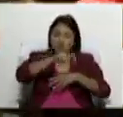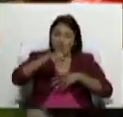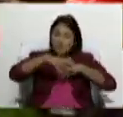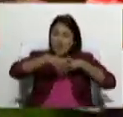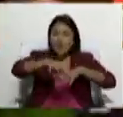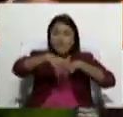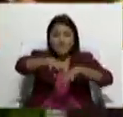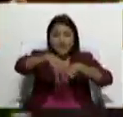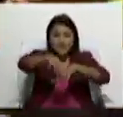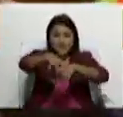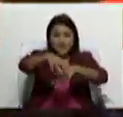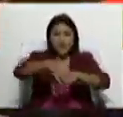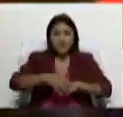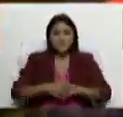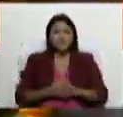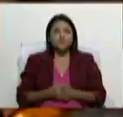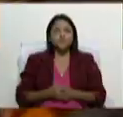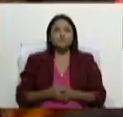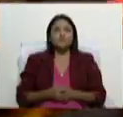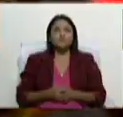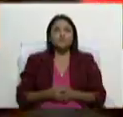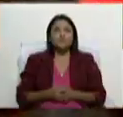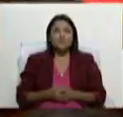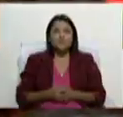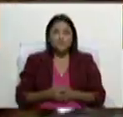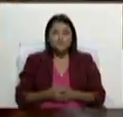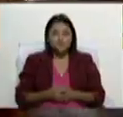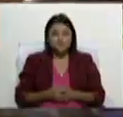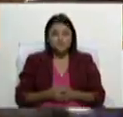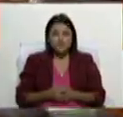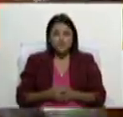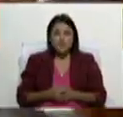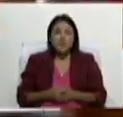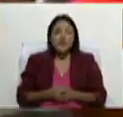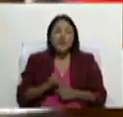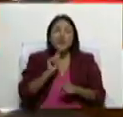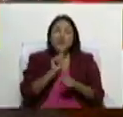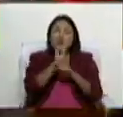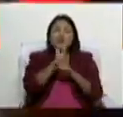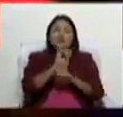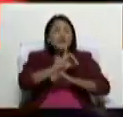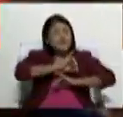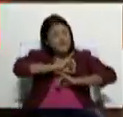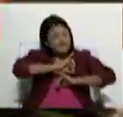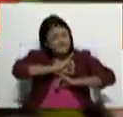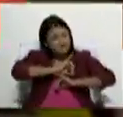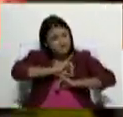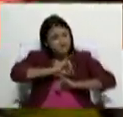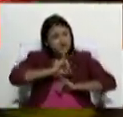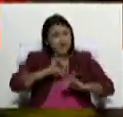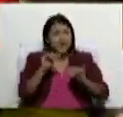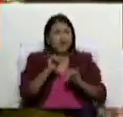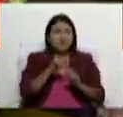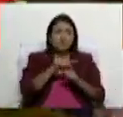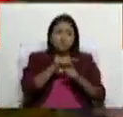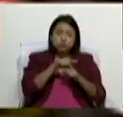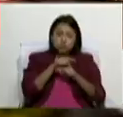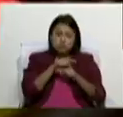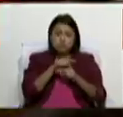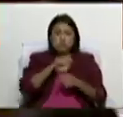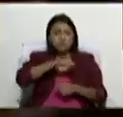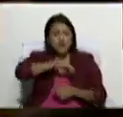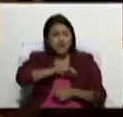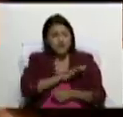calles, sumadas a con miles y millones de personas en el mundo, a decir basta de agresión, basta de genocidio en